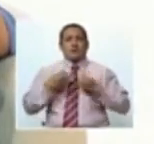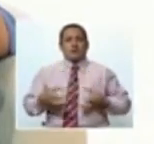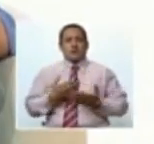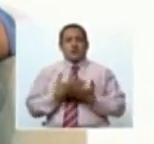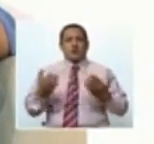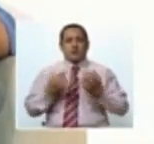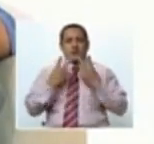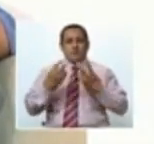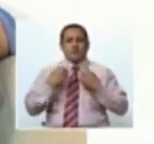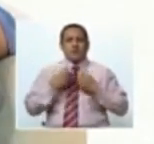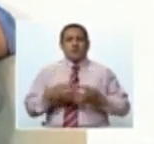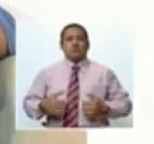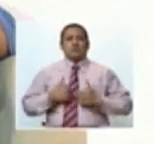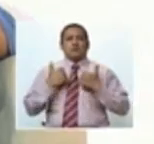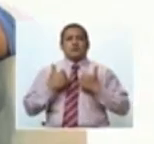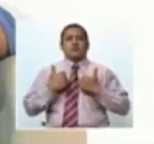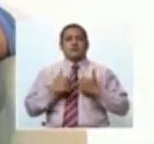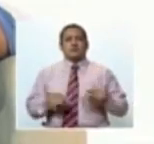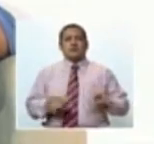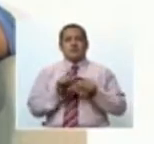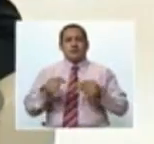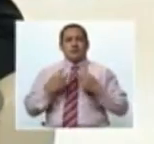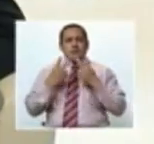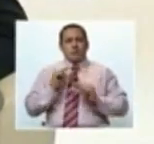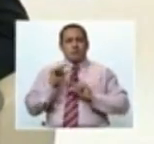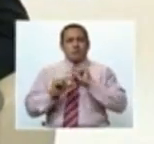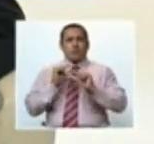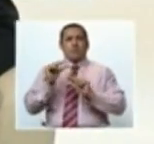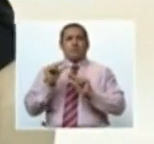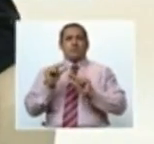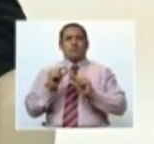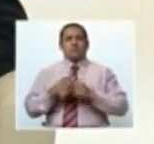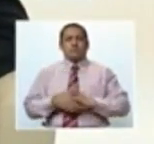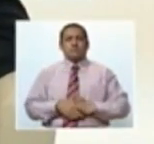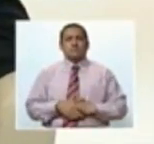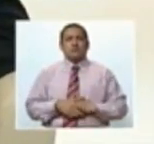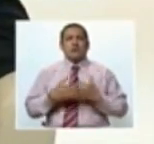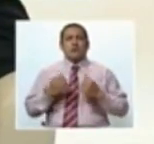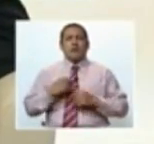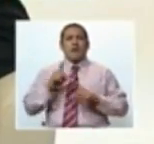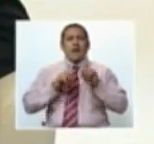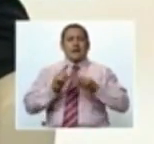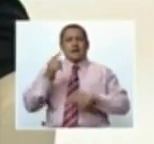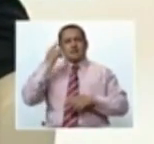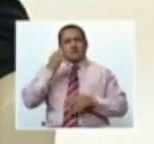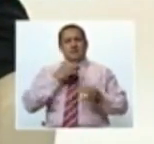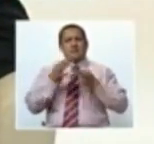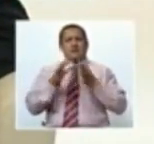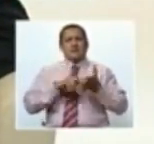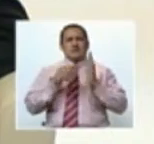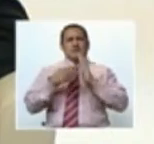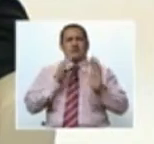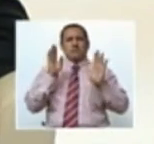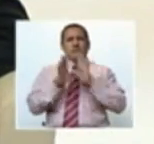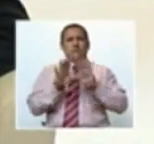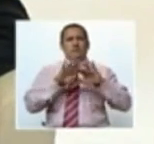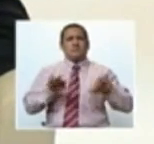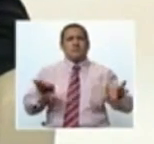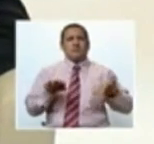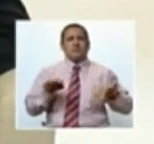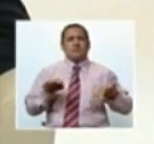daño causado, por el daño moral causado. Correcto, ¿no? Entonces vamos a ir poco a poco. Quizá alguien que nos escucha diría, ¿a qué se refiere con